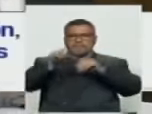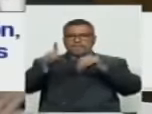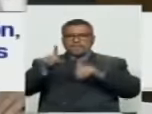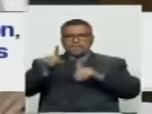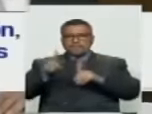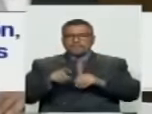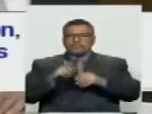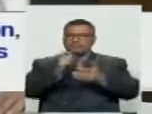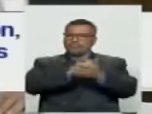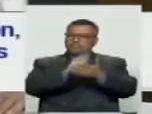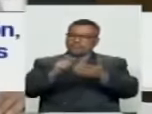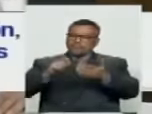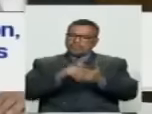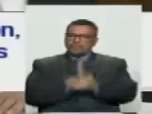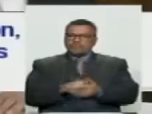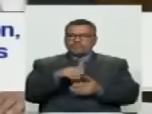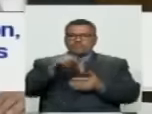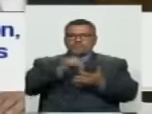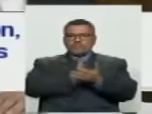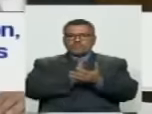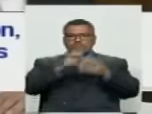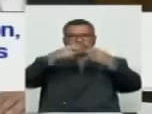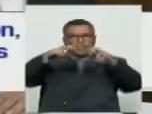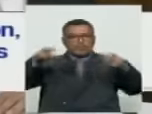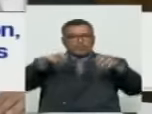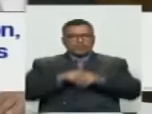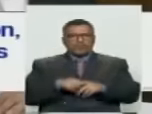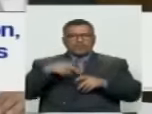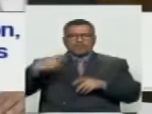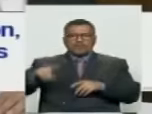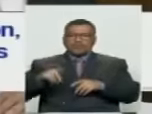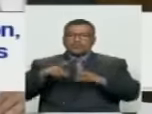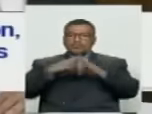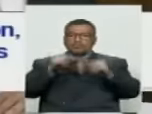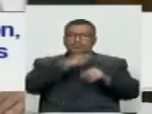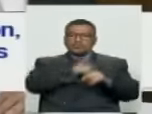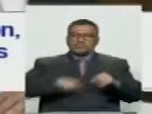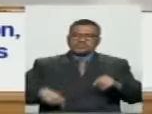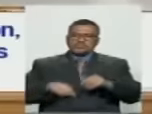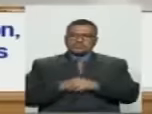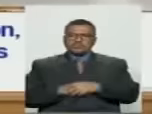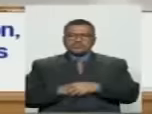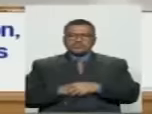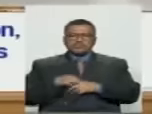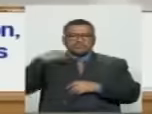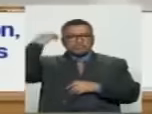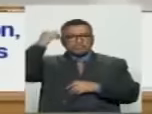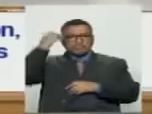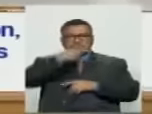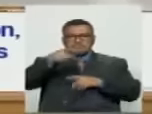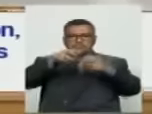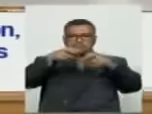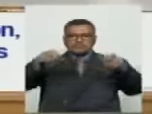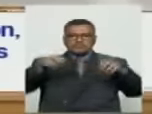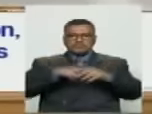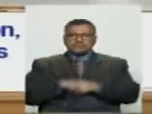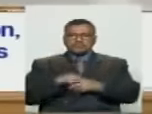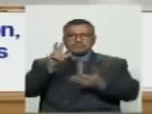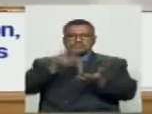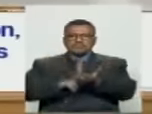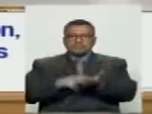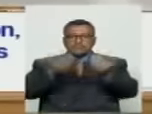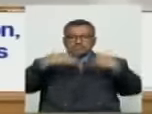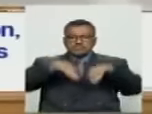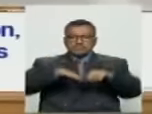21, quedando redactado en los siguientes términos. Epígrafe. Derechos. Es todo, presidente. En consideración al epígrafe.